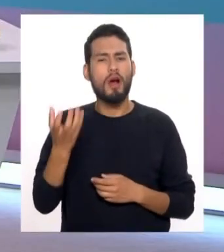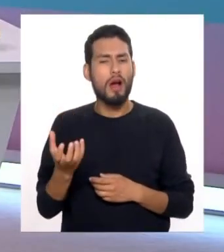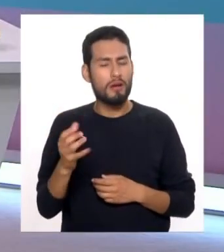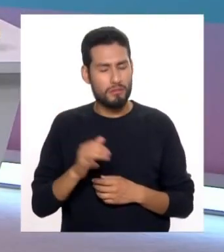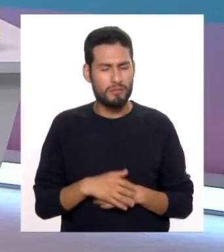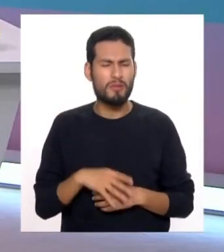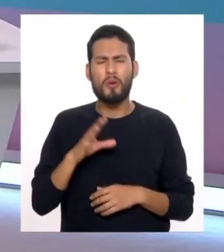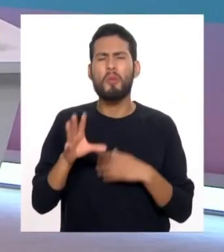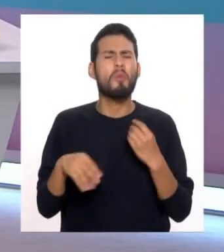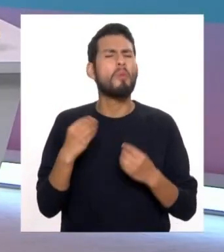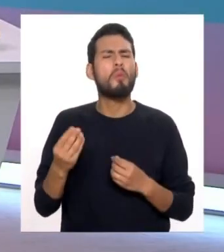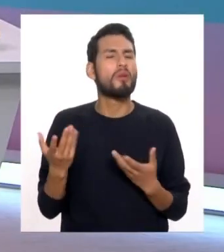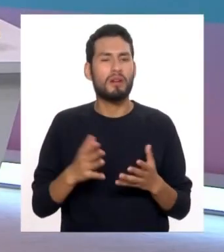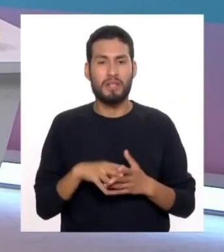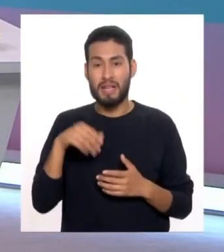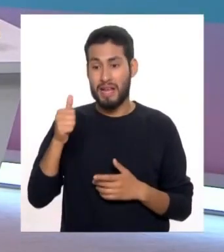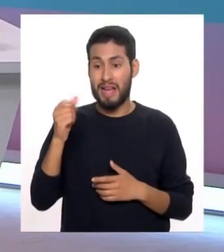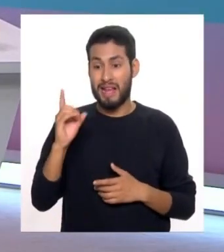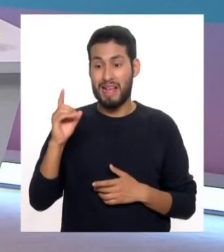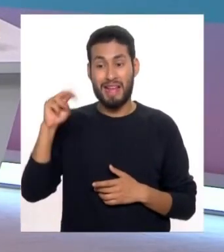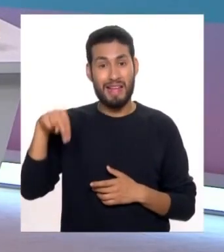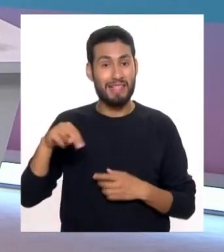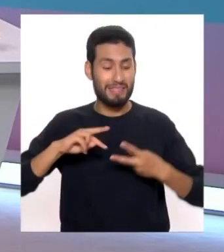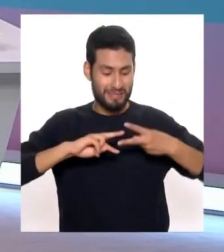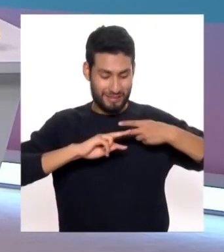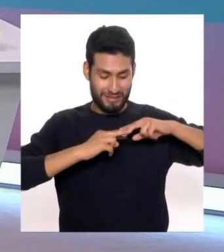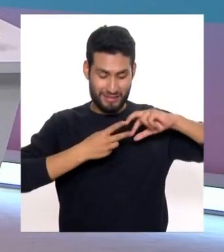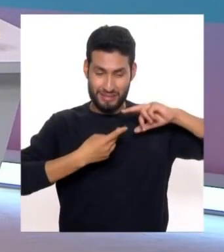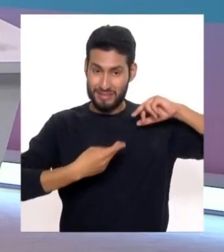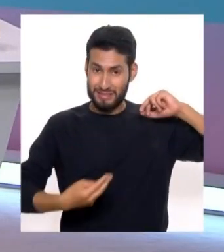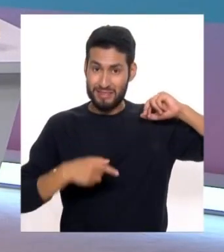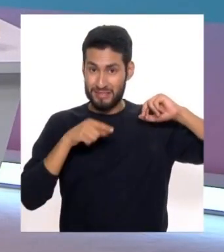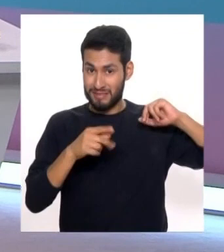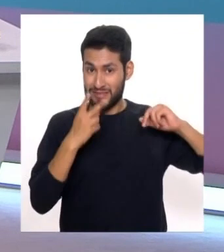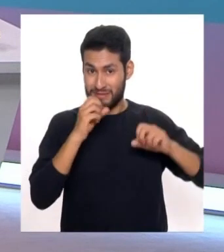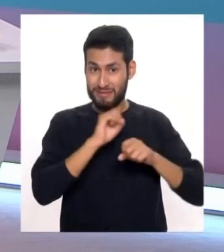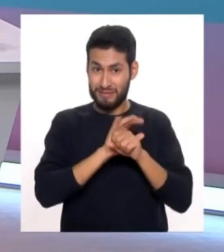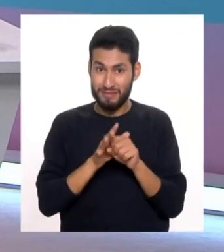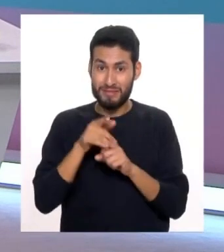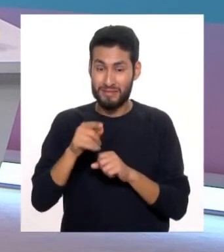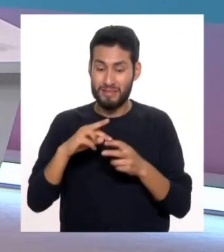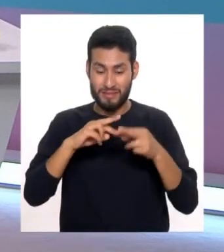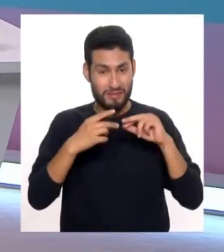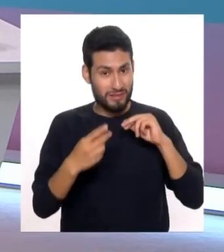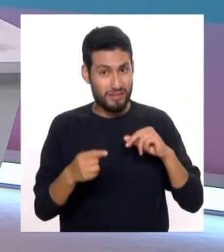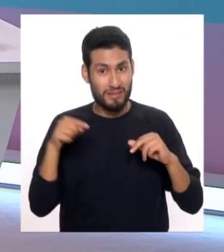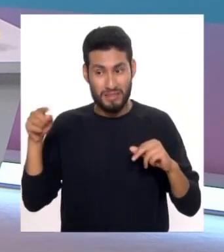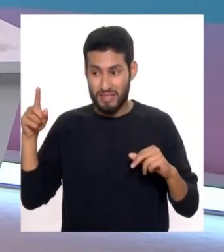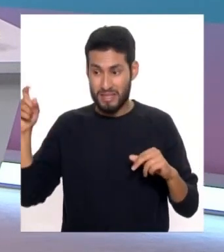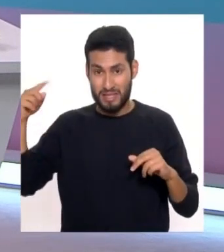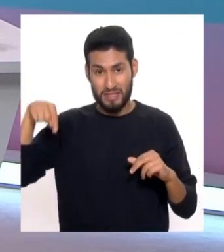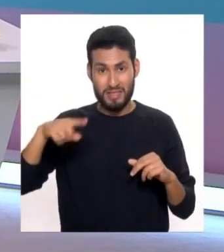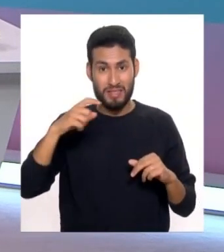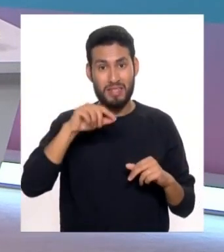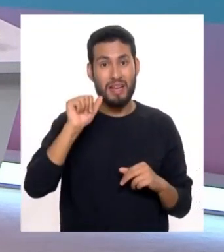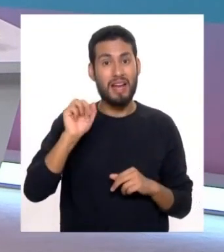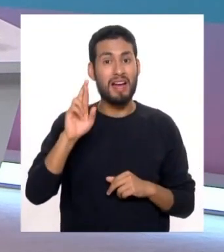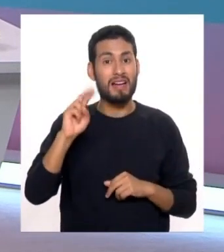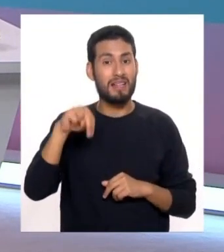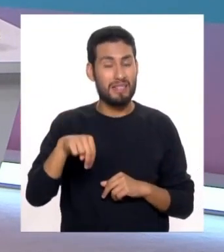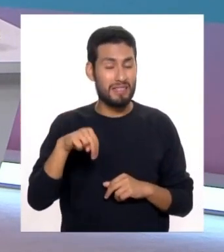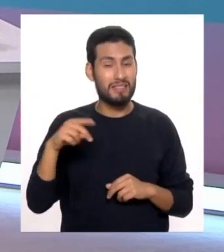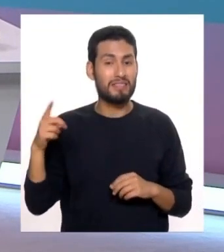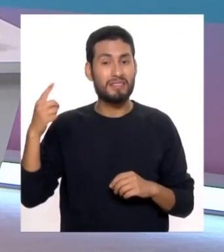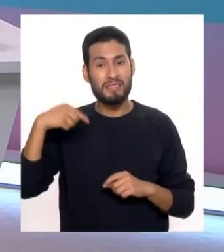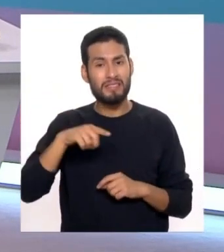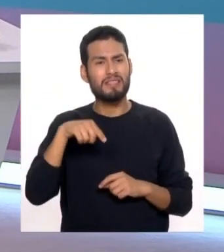material genético, el ADN, que lo escuchaste muchísimo en la pandemia, el mensajero, ¿no es cierto?, o el ARN.